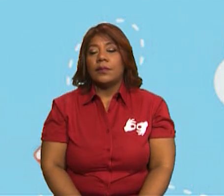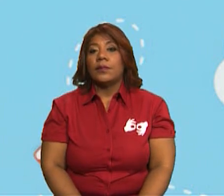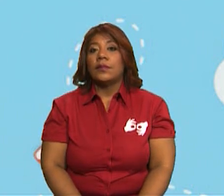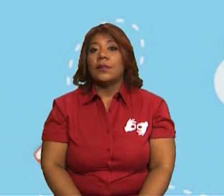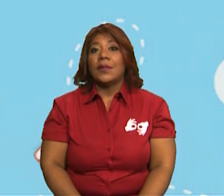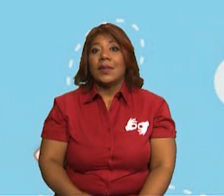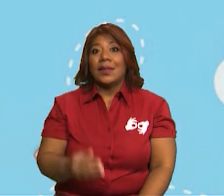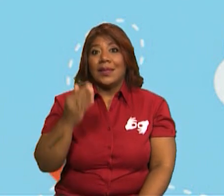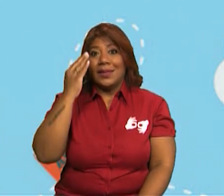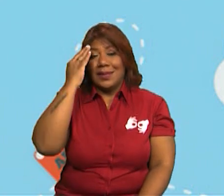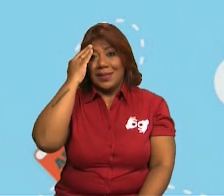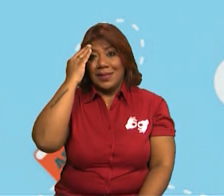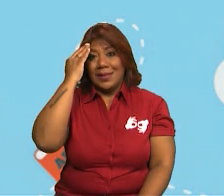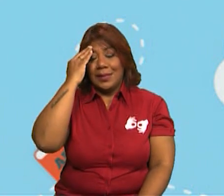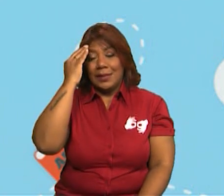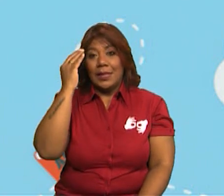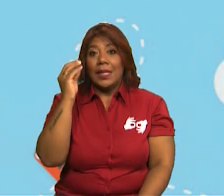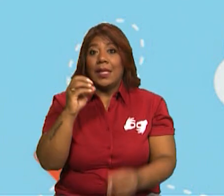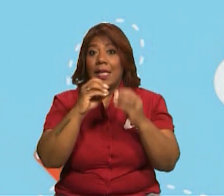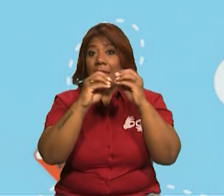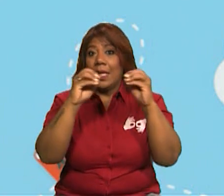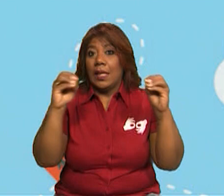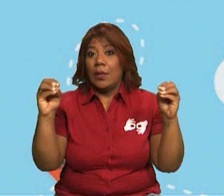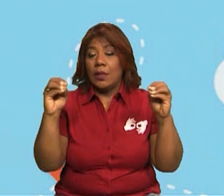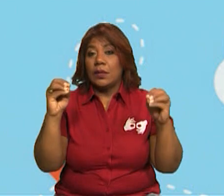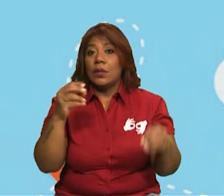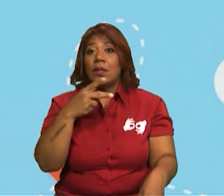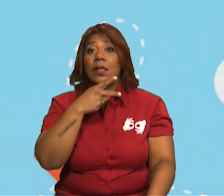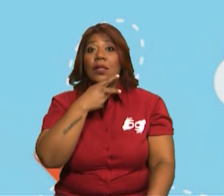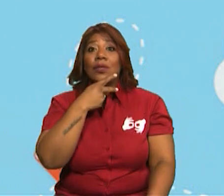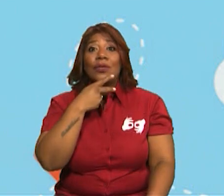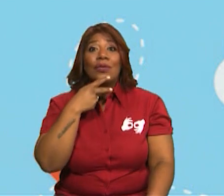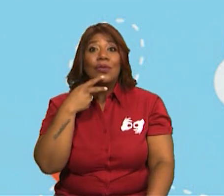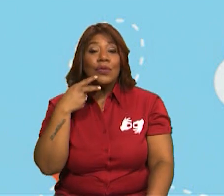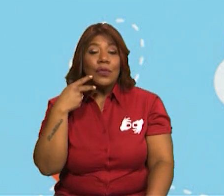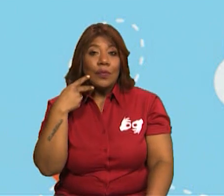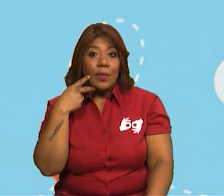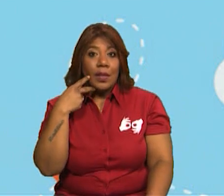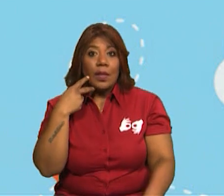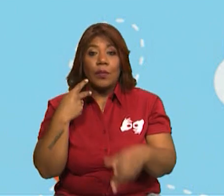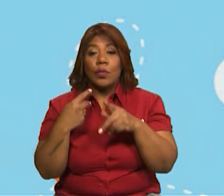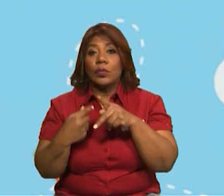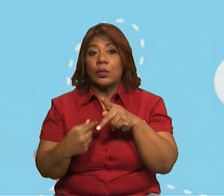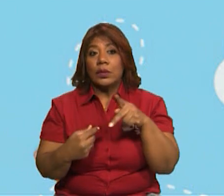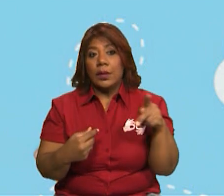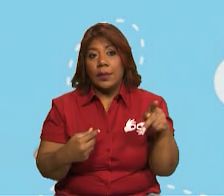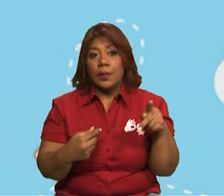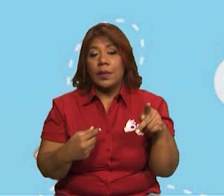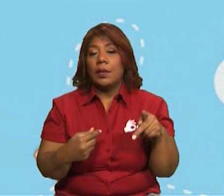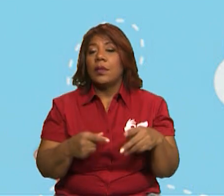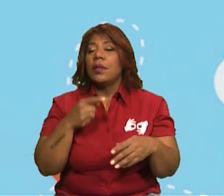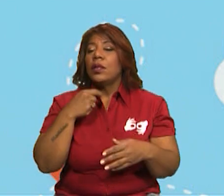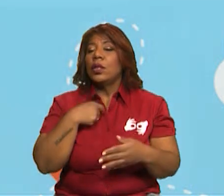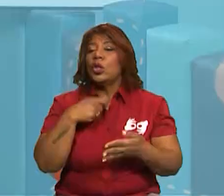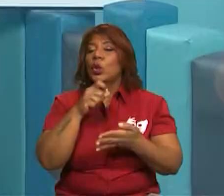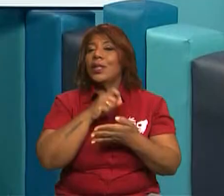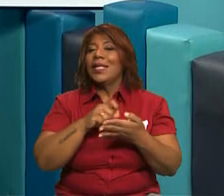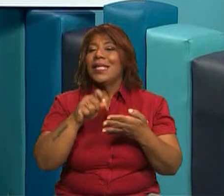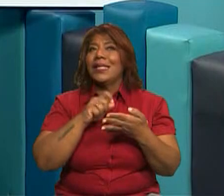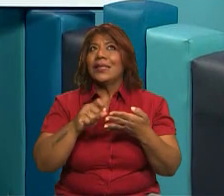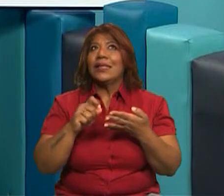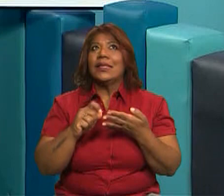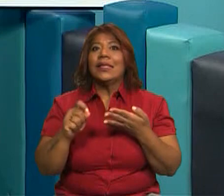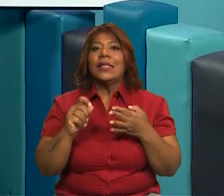Reconozco los complementos del verbo en el predicado. Escribo con coherencia párrafos